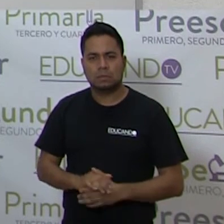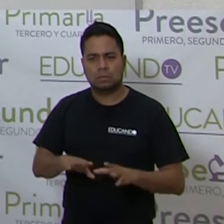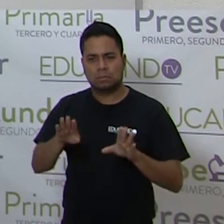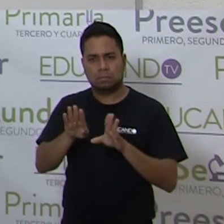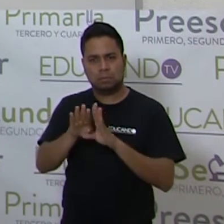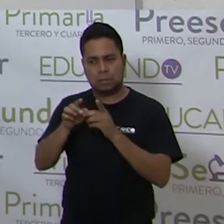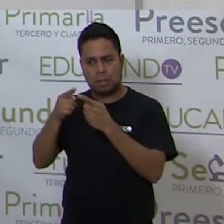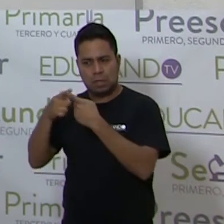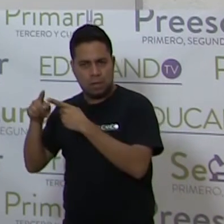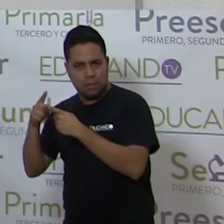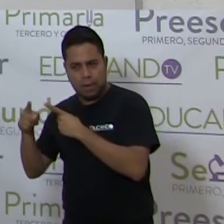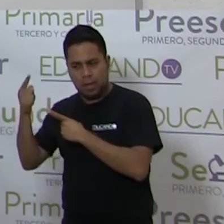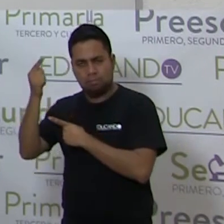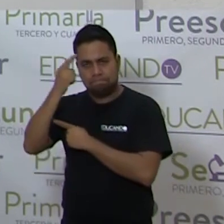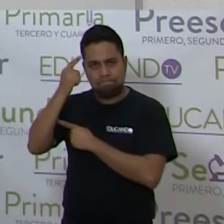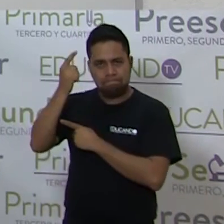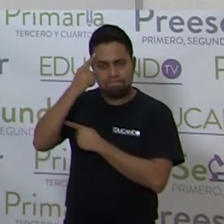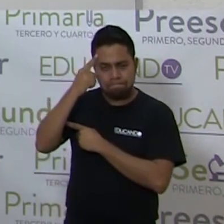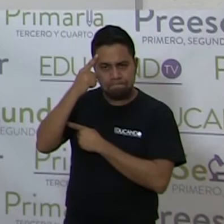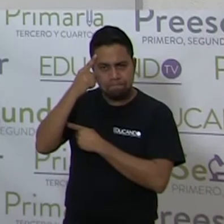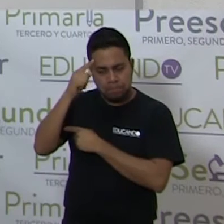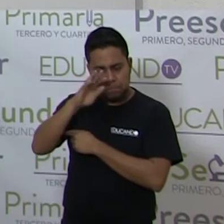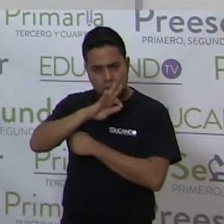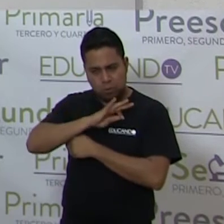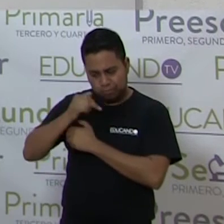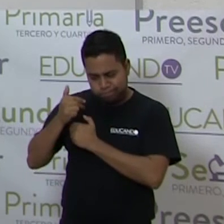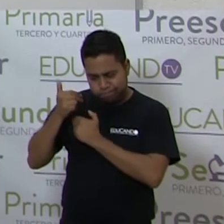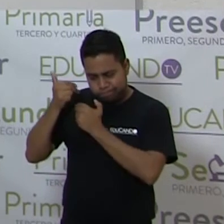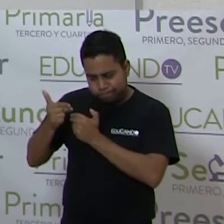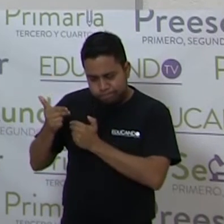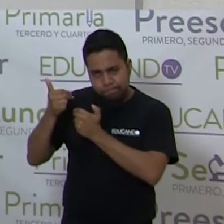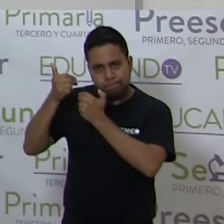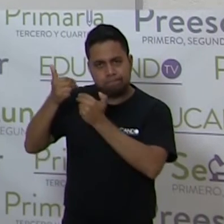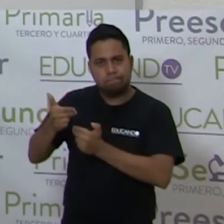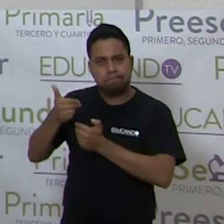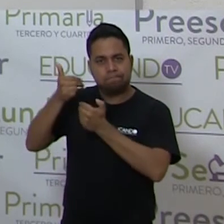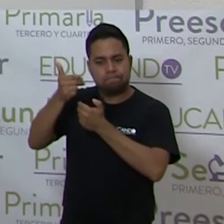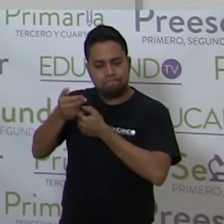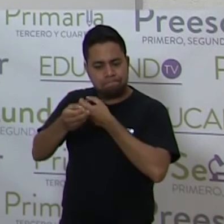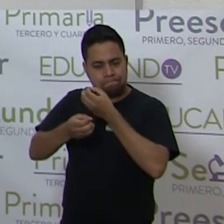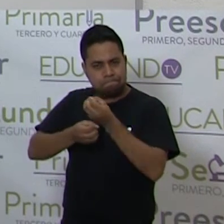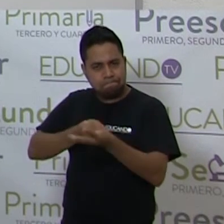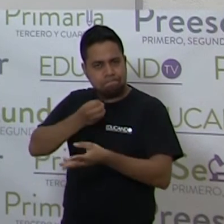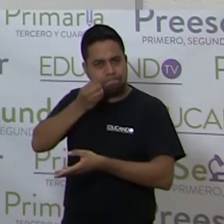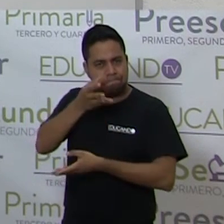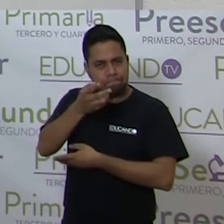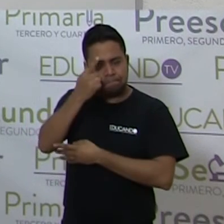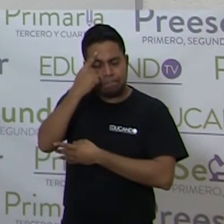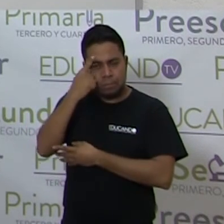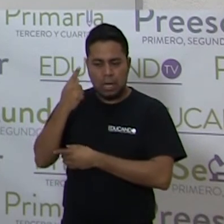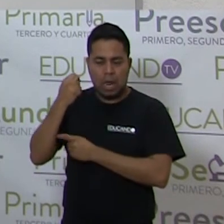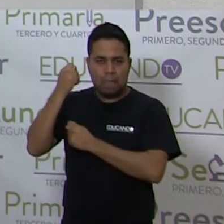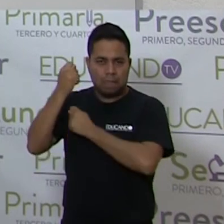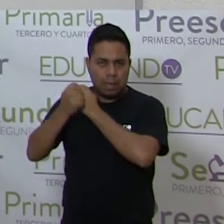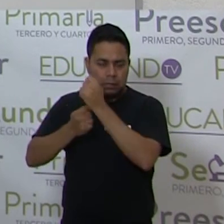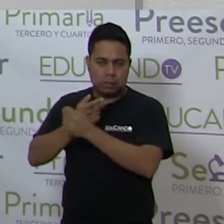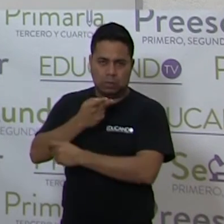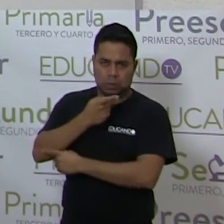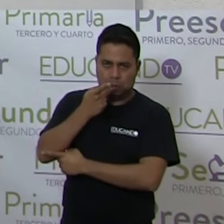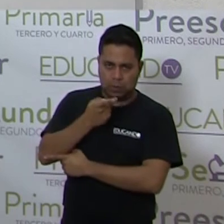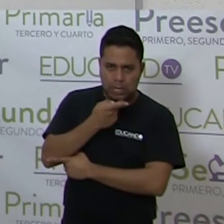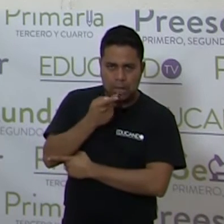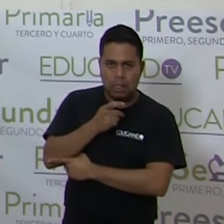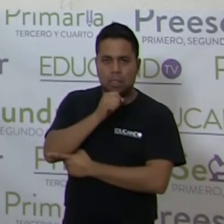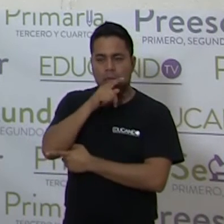distintos saberes se van transmitiendo a través de la tradición oral y la